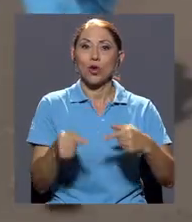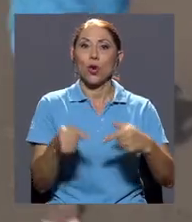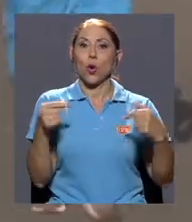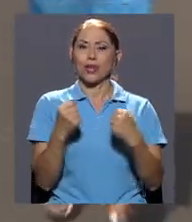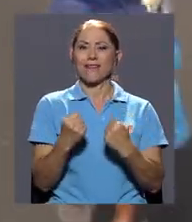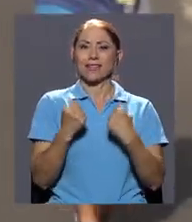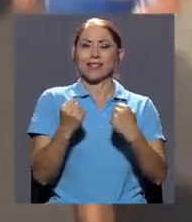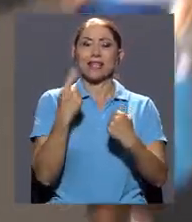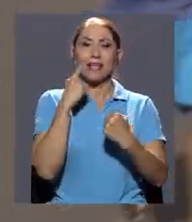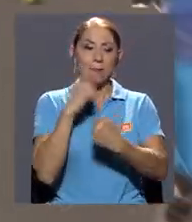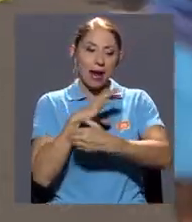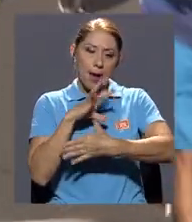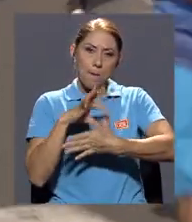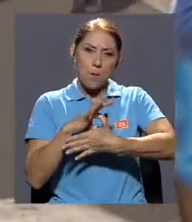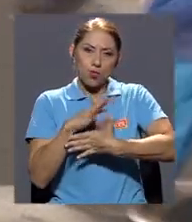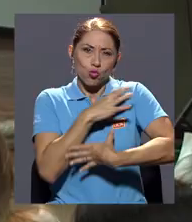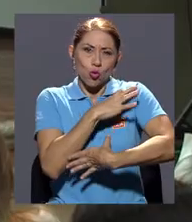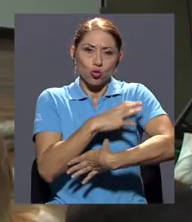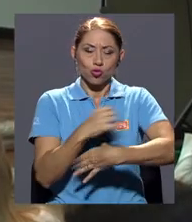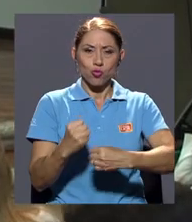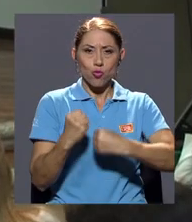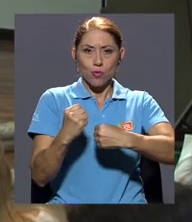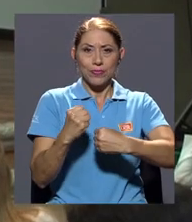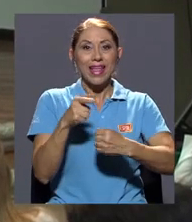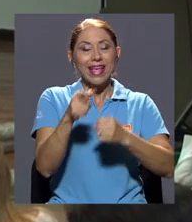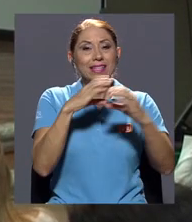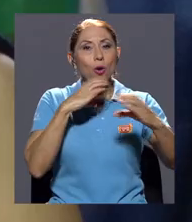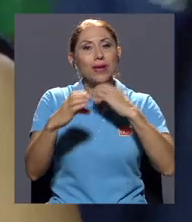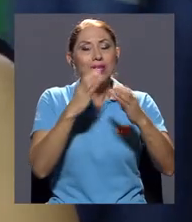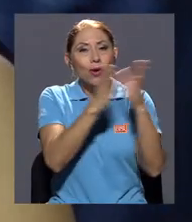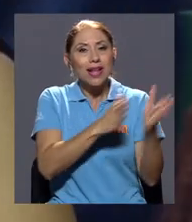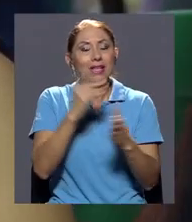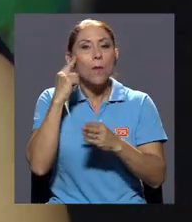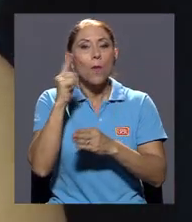músculos. Este conversatorio fue organizado por la Cátedra